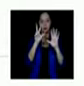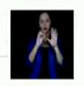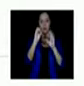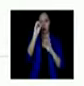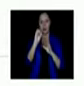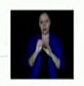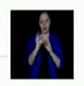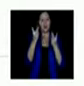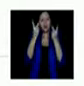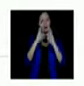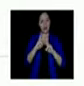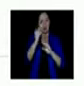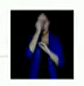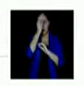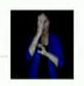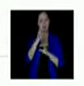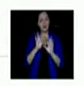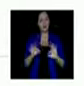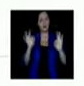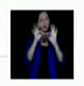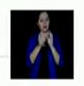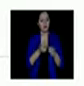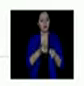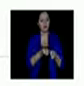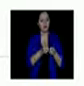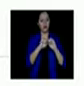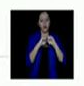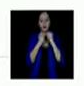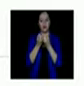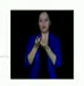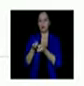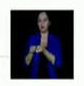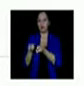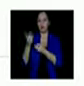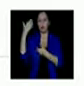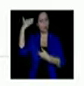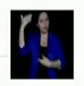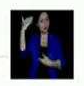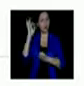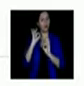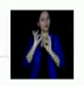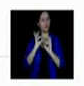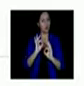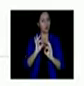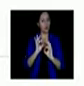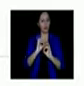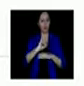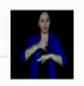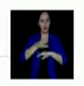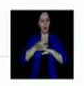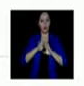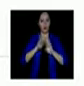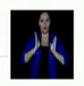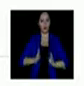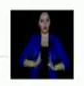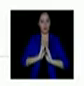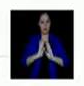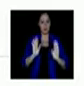la importante presencia del control social y el control político en cada una de las juntas receptoras del voto.